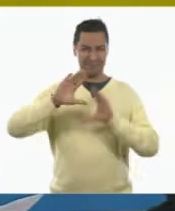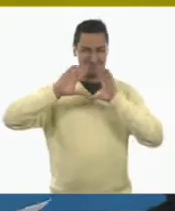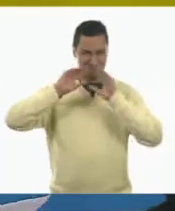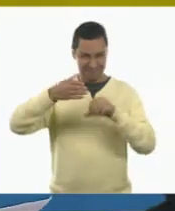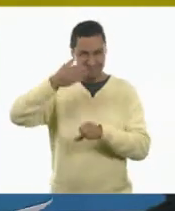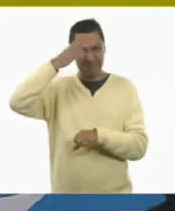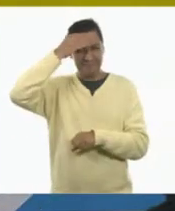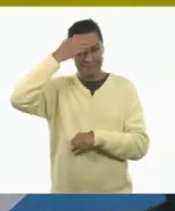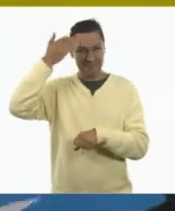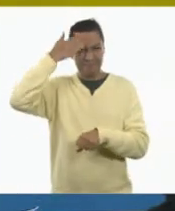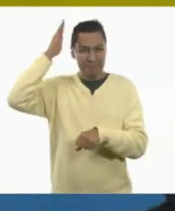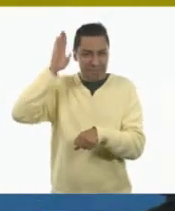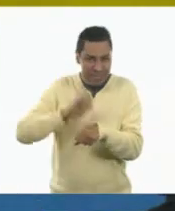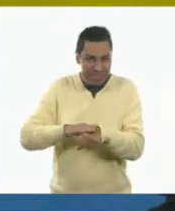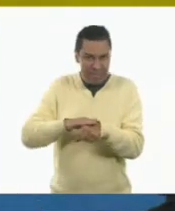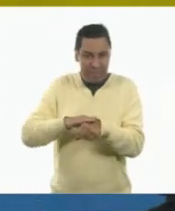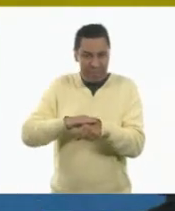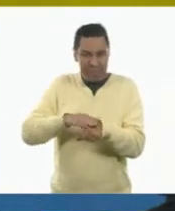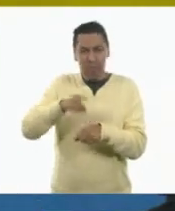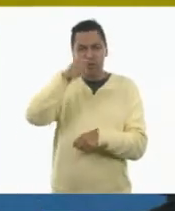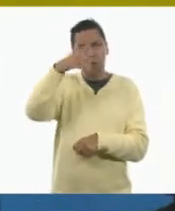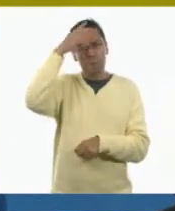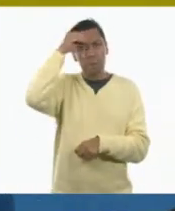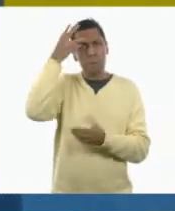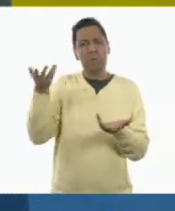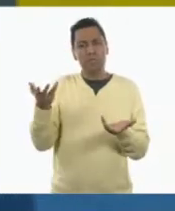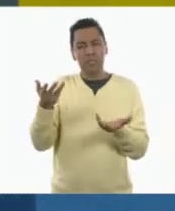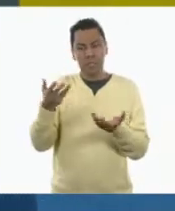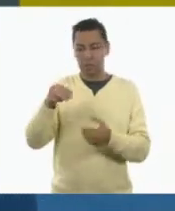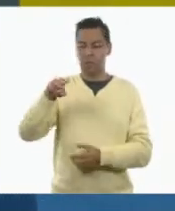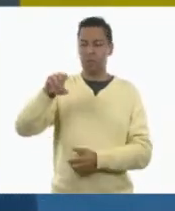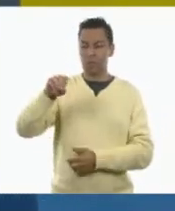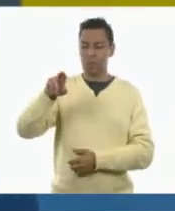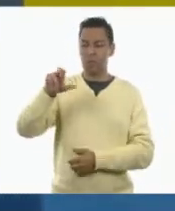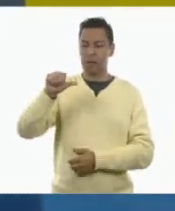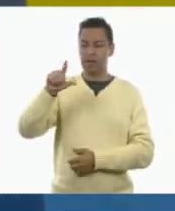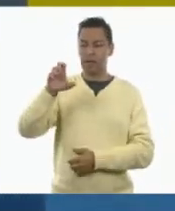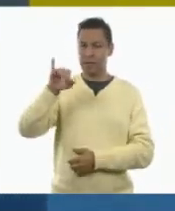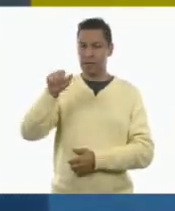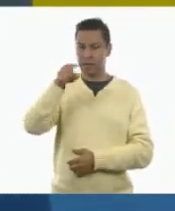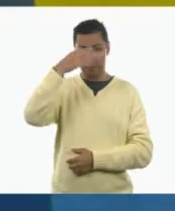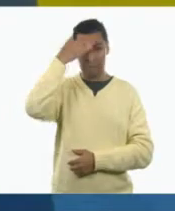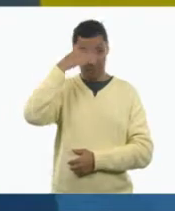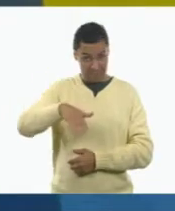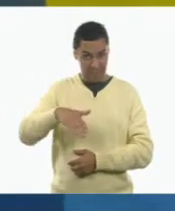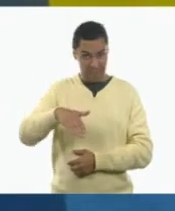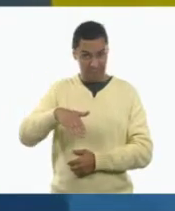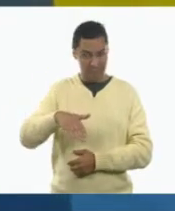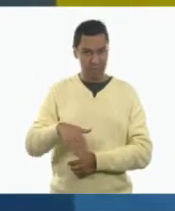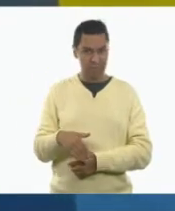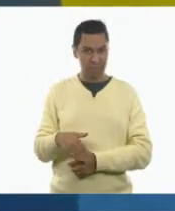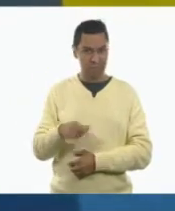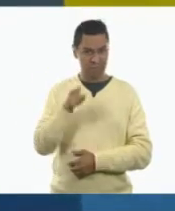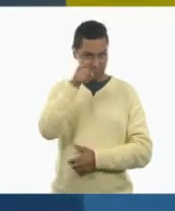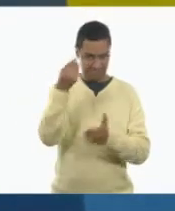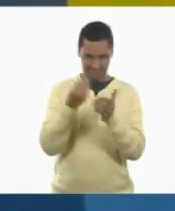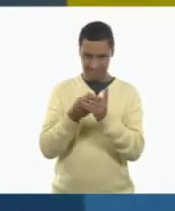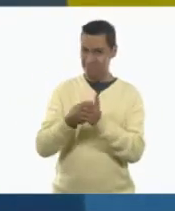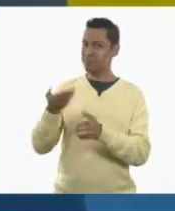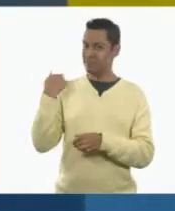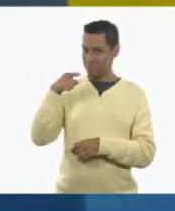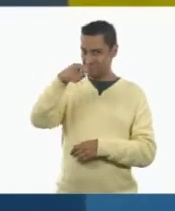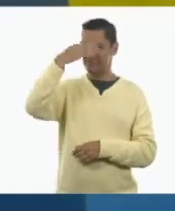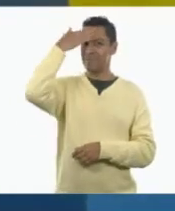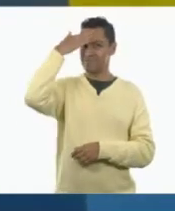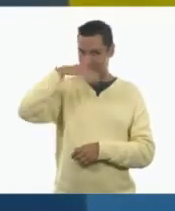a ver qué era, ¿eh? Una moraleja. ¿Quién se acuerda que es una moraleja? A ver, en casa. Esto, acuérdense que lo vieron la semana pasada. Es